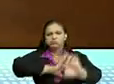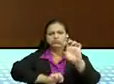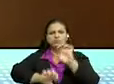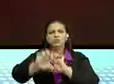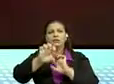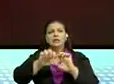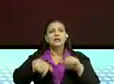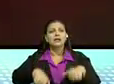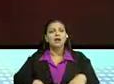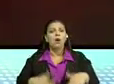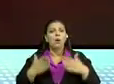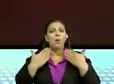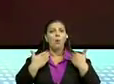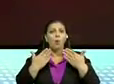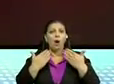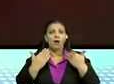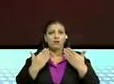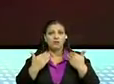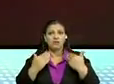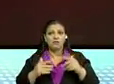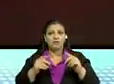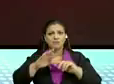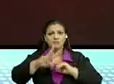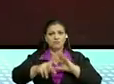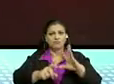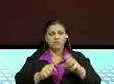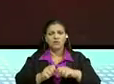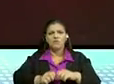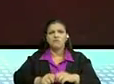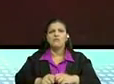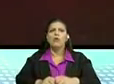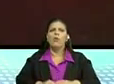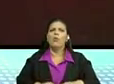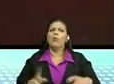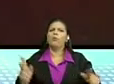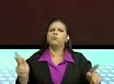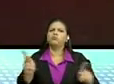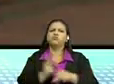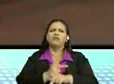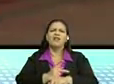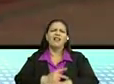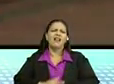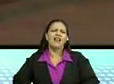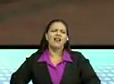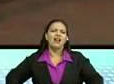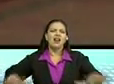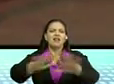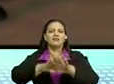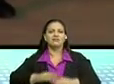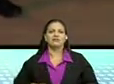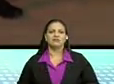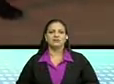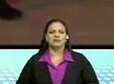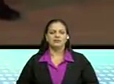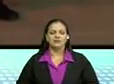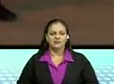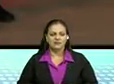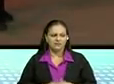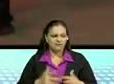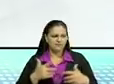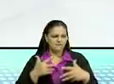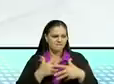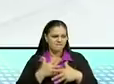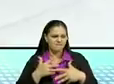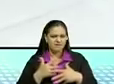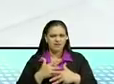la inseguridad que se vive y la sensación, esa sensación que te taladra los sentidos y el estómago te lo